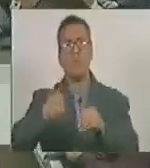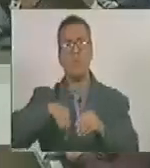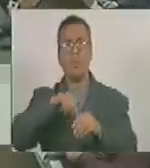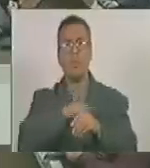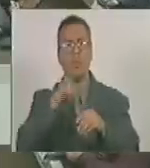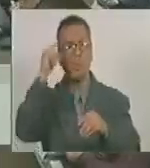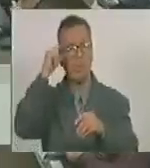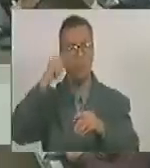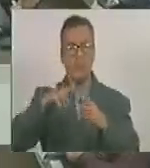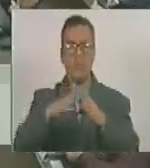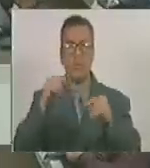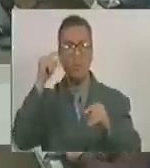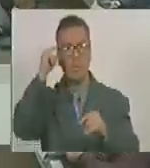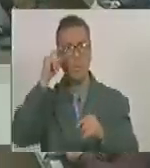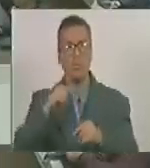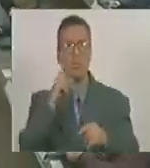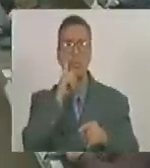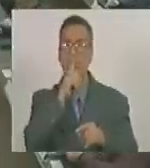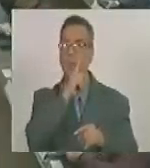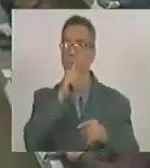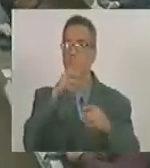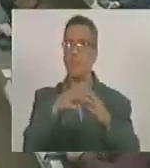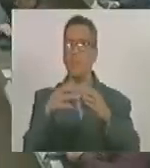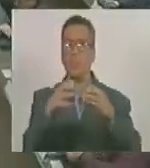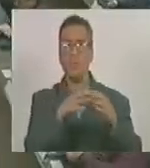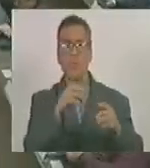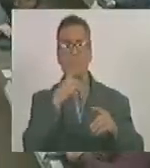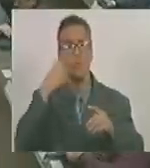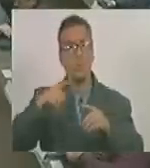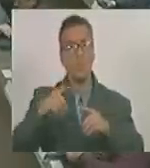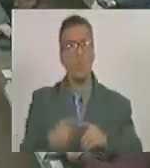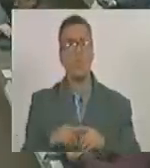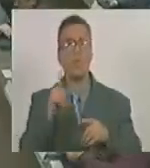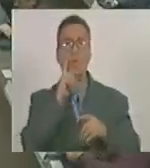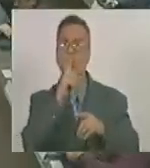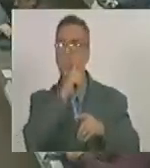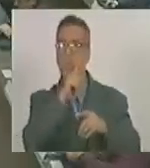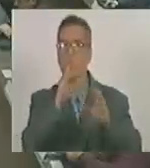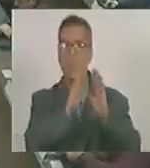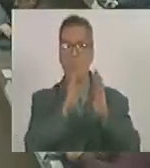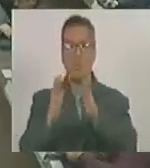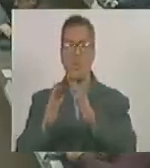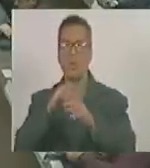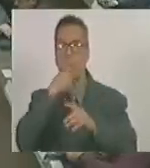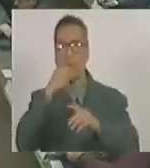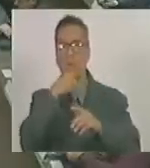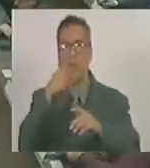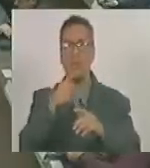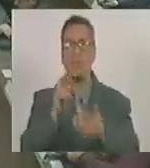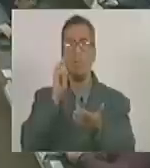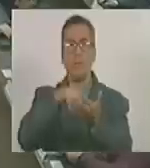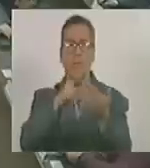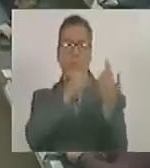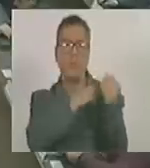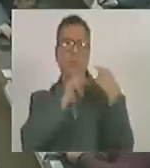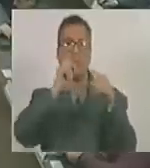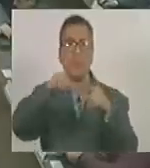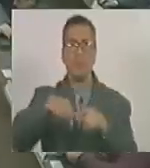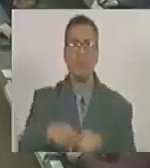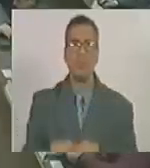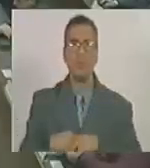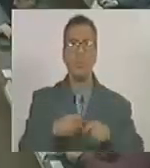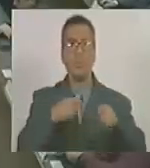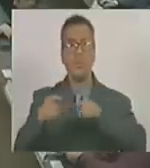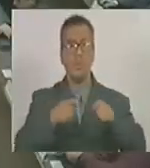cotidiano colectivo. En nombre de esta bancada democrática, en nombre de la organización política a la que represento, Cambiemos